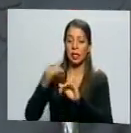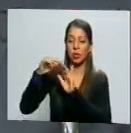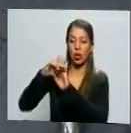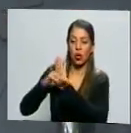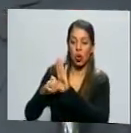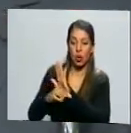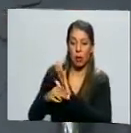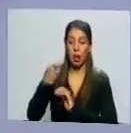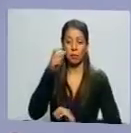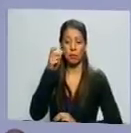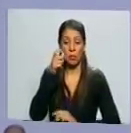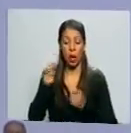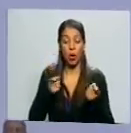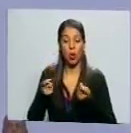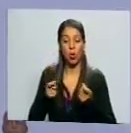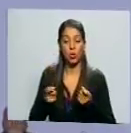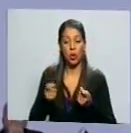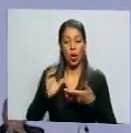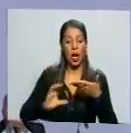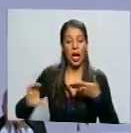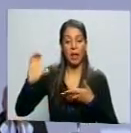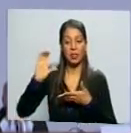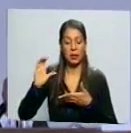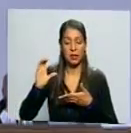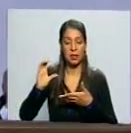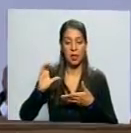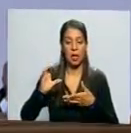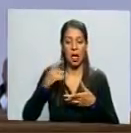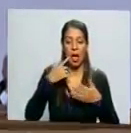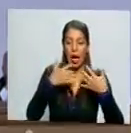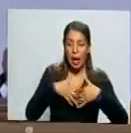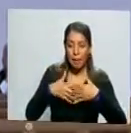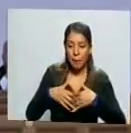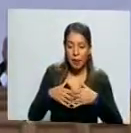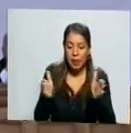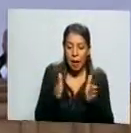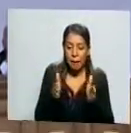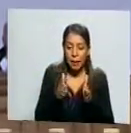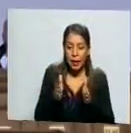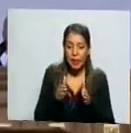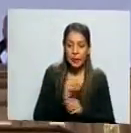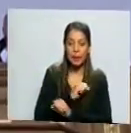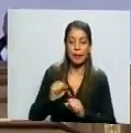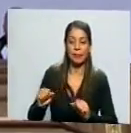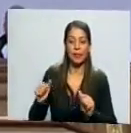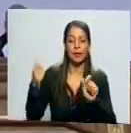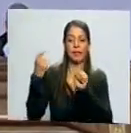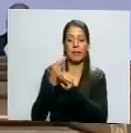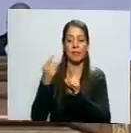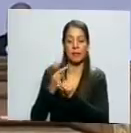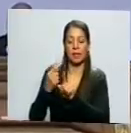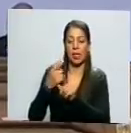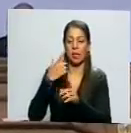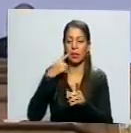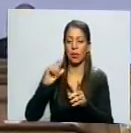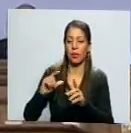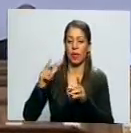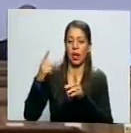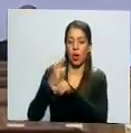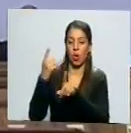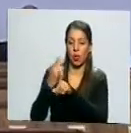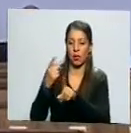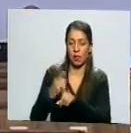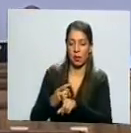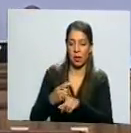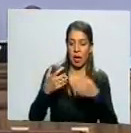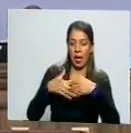de control y de calidad, no cumple con esos procedimientos y por lo tanto no participan en procesos de licitación, ganándose las